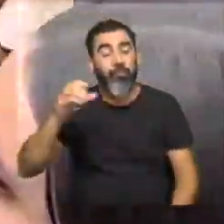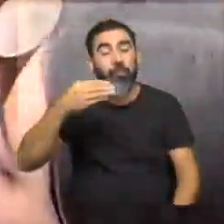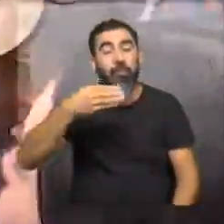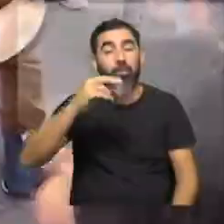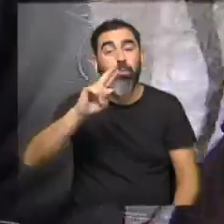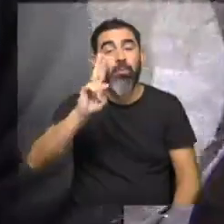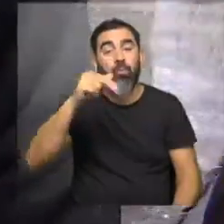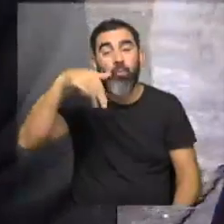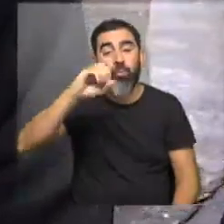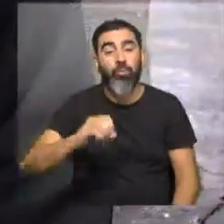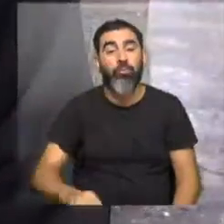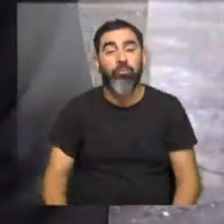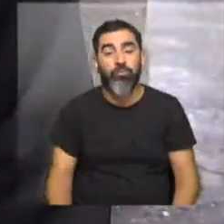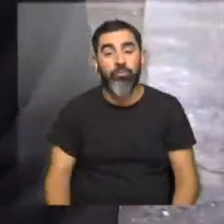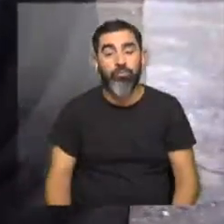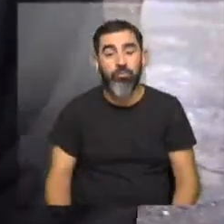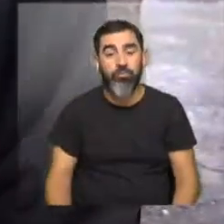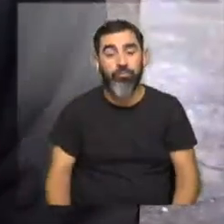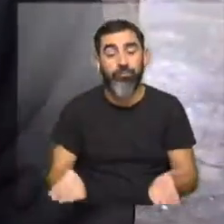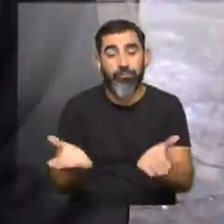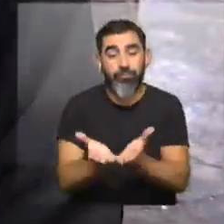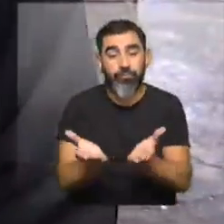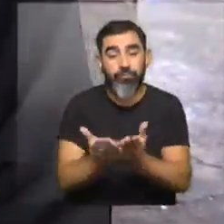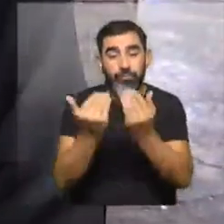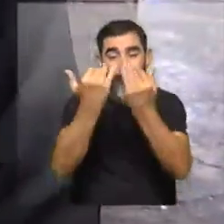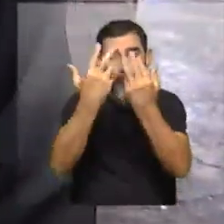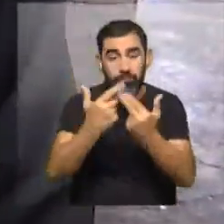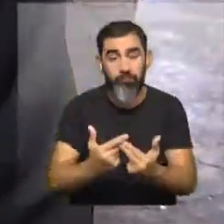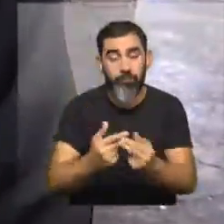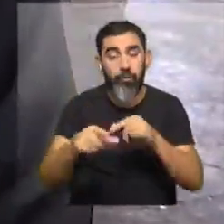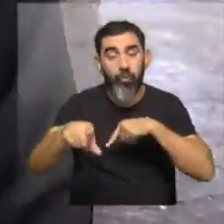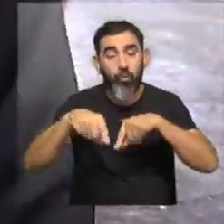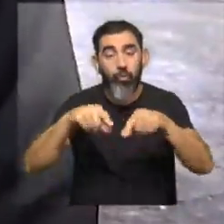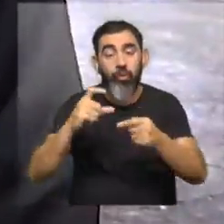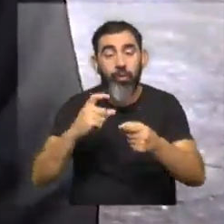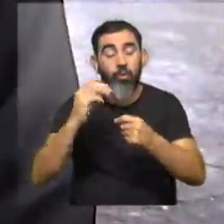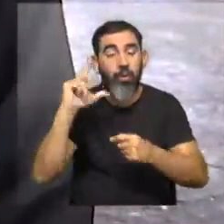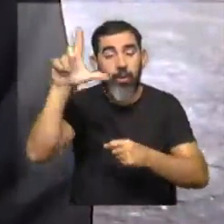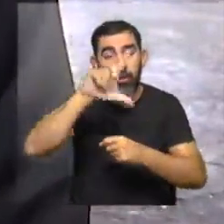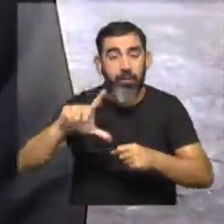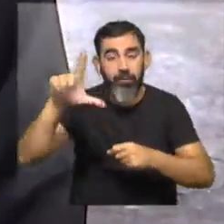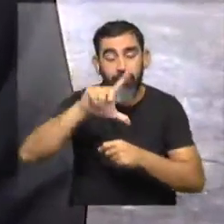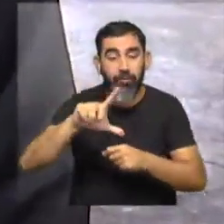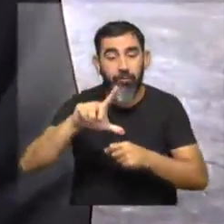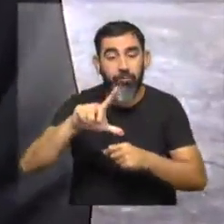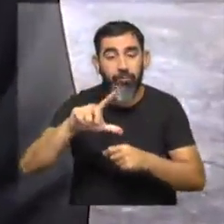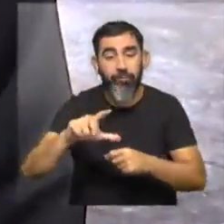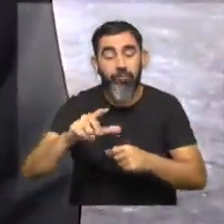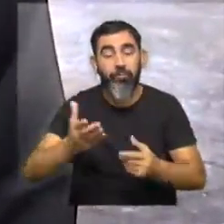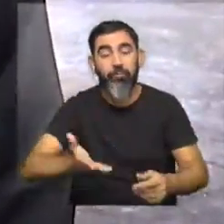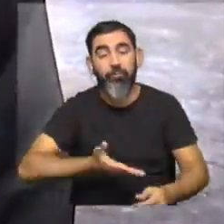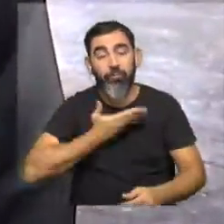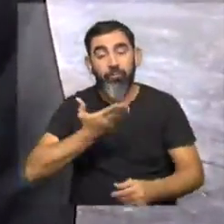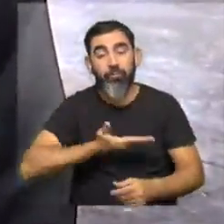Volpi. Los estudiantes organizados en la Coordinadora de Gremios de Secundaria nos estamos